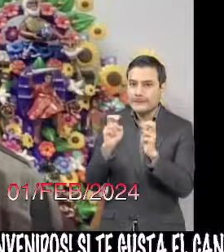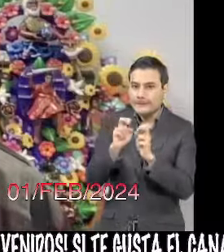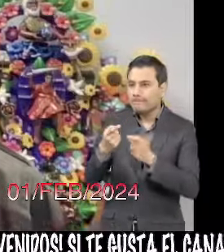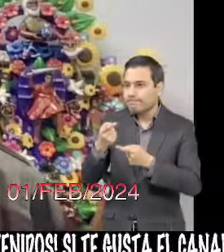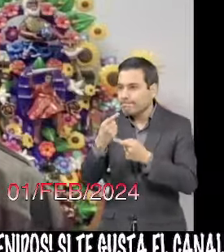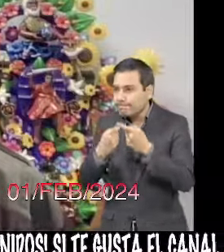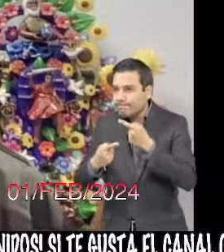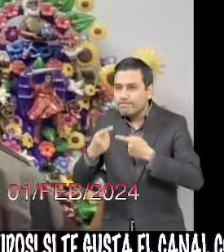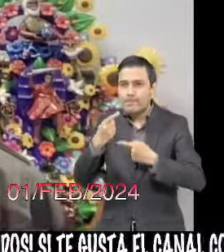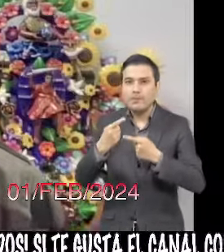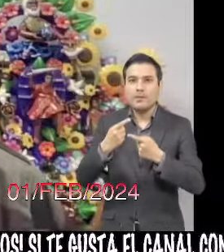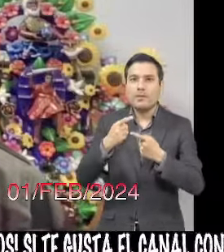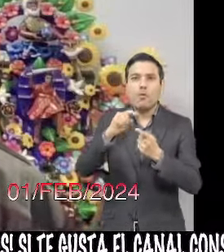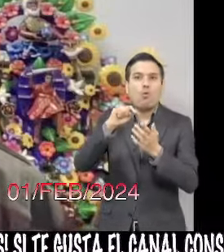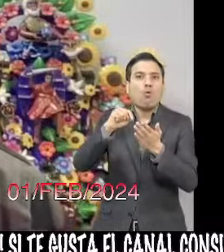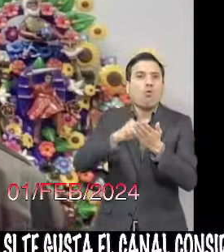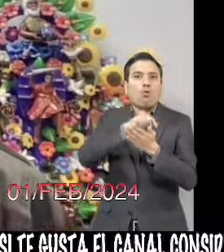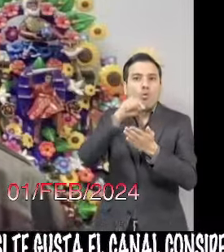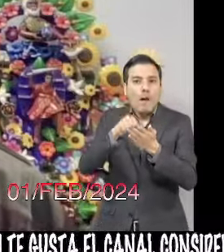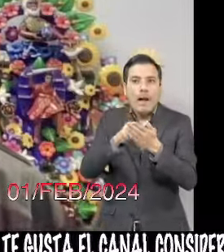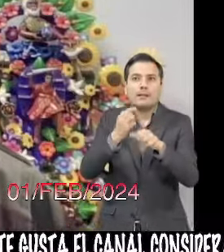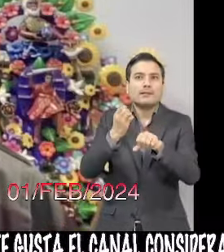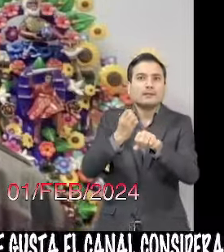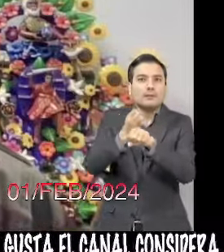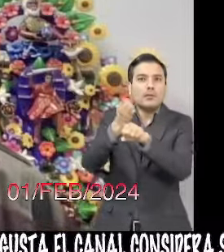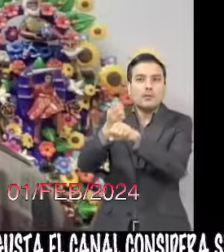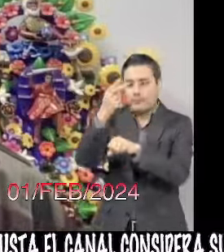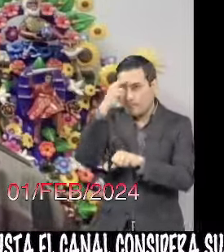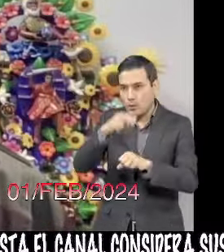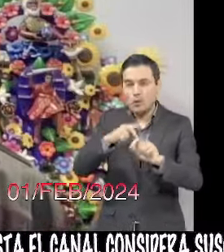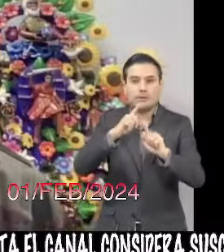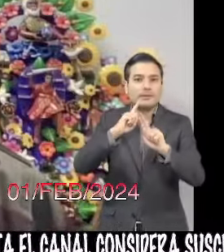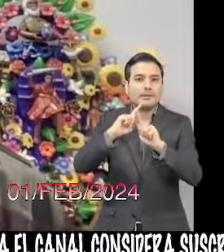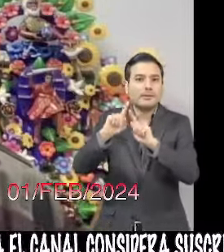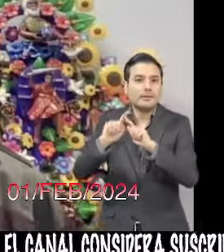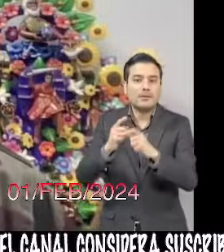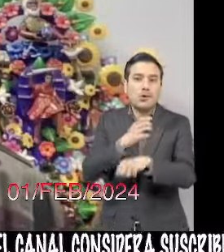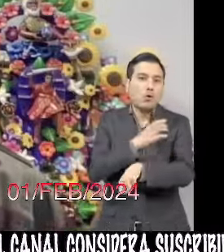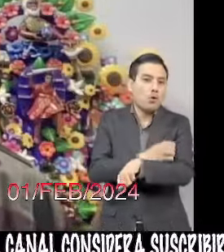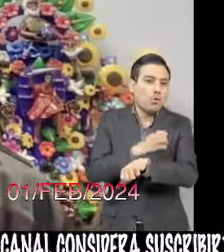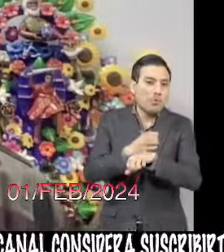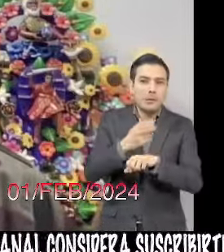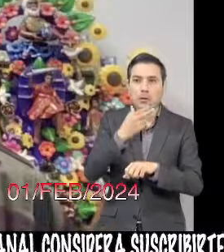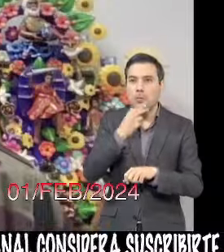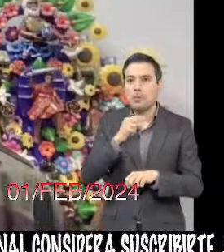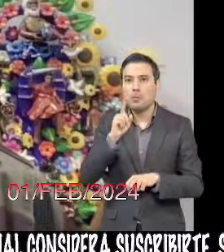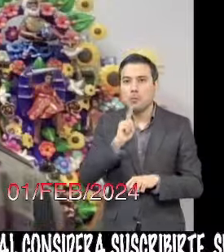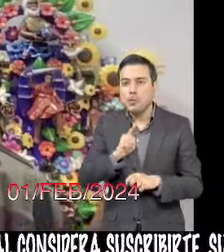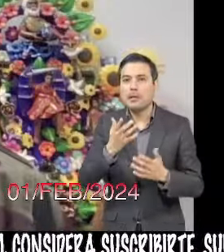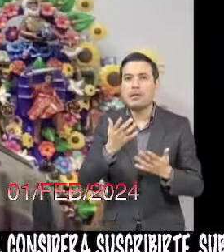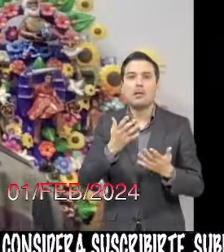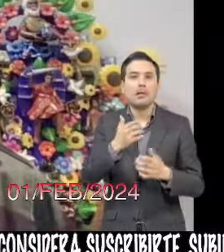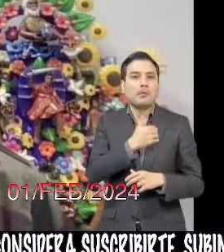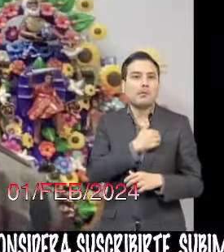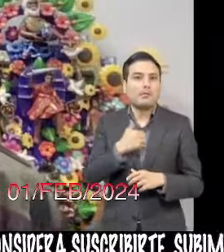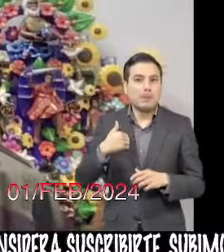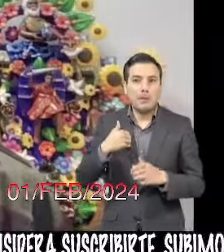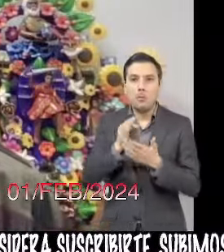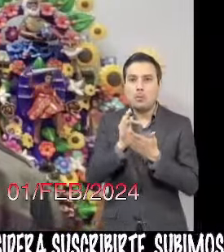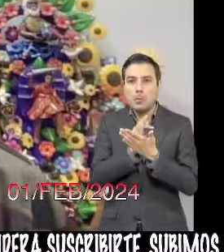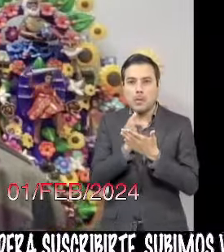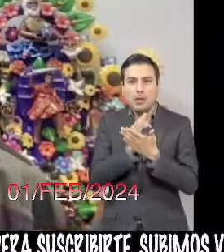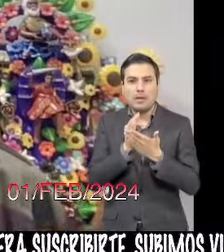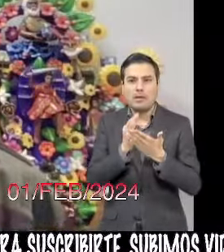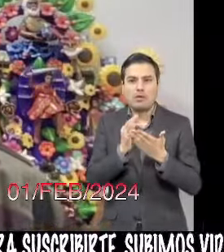país, en la cual compañeras militantes, simpatizantes, compañeros militantes y simpatizantes de nuestro movimiento